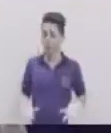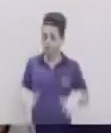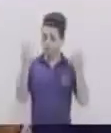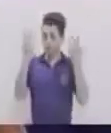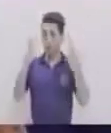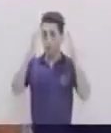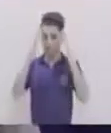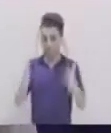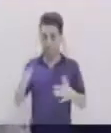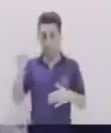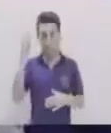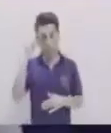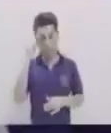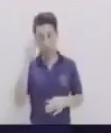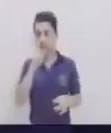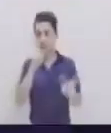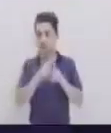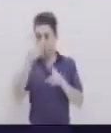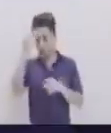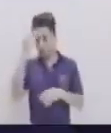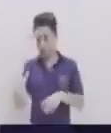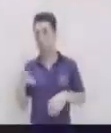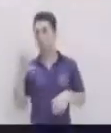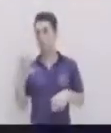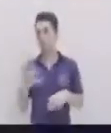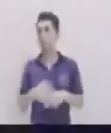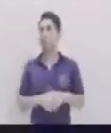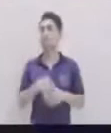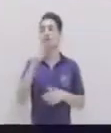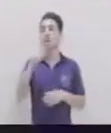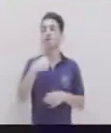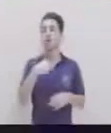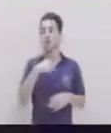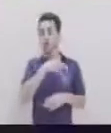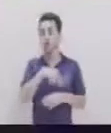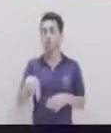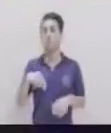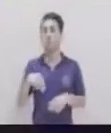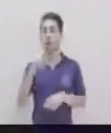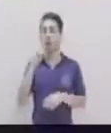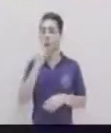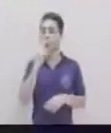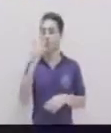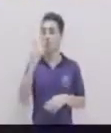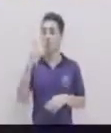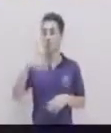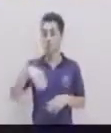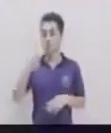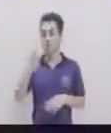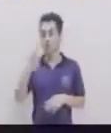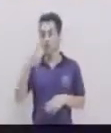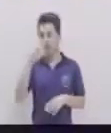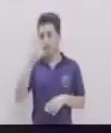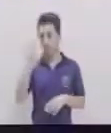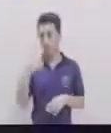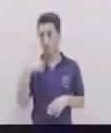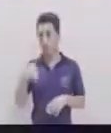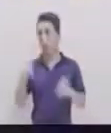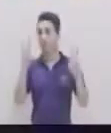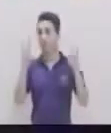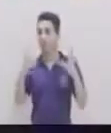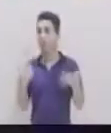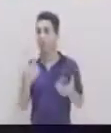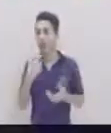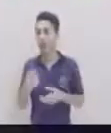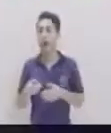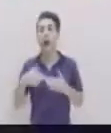la atención, la memoria y las habilidades lingüísticas. Mi nombre es Humberto Bog, hoy hablaremos acerca del aumento de la